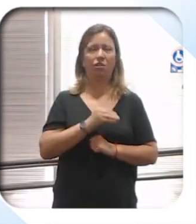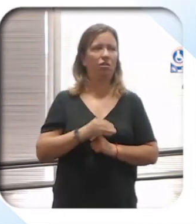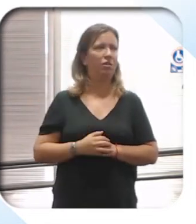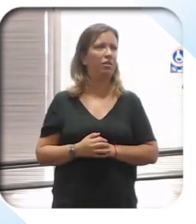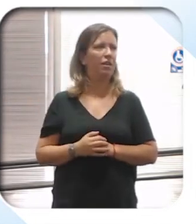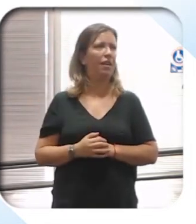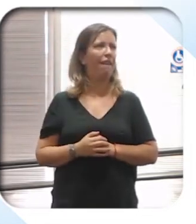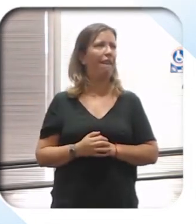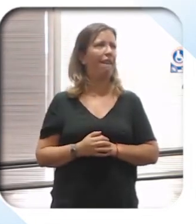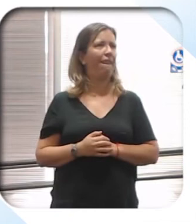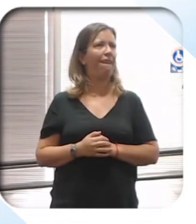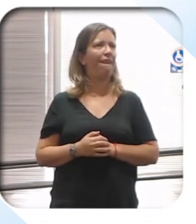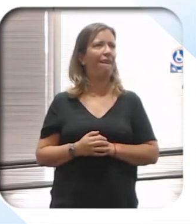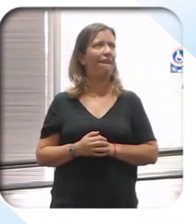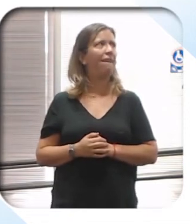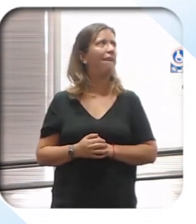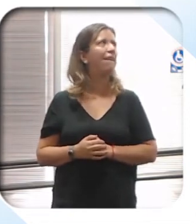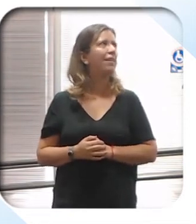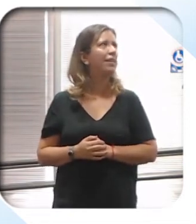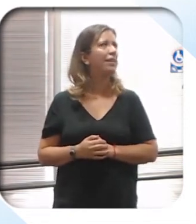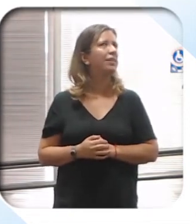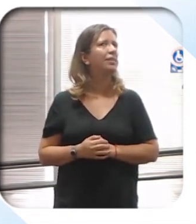¡Ah, Vivian! ¡Qué sorprendida!